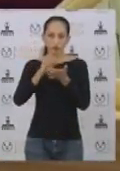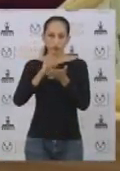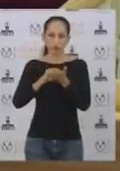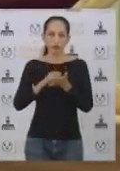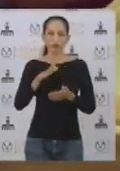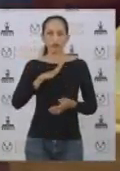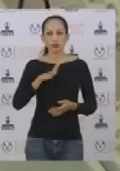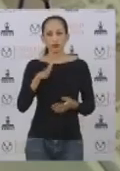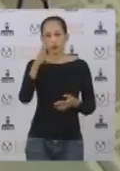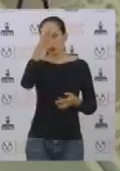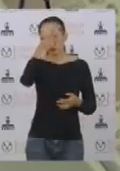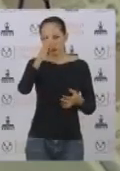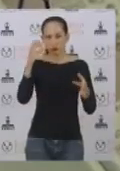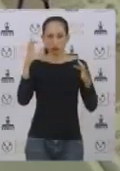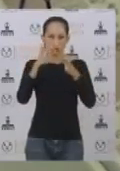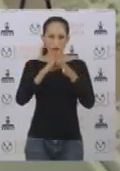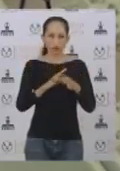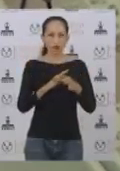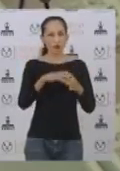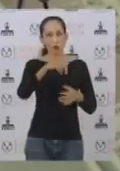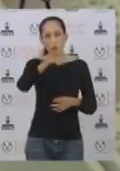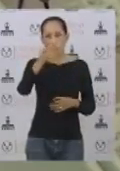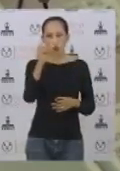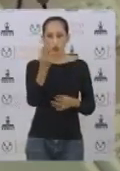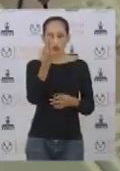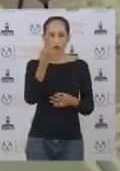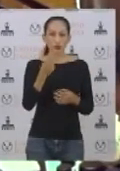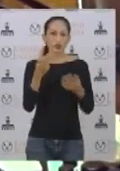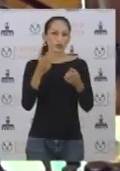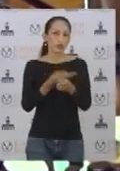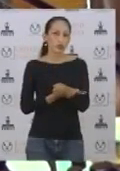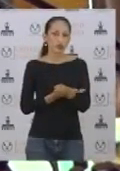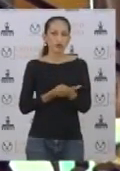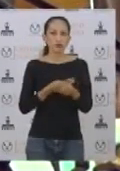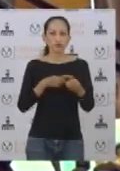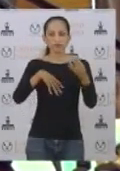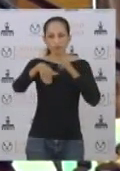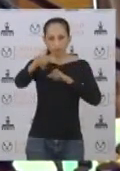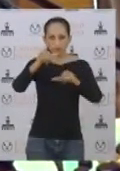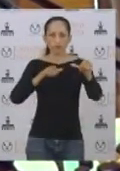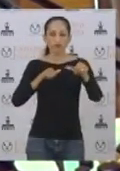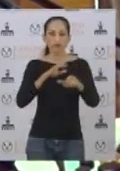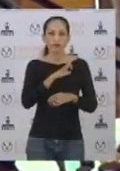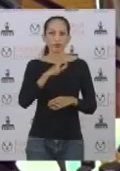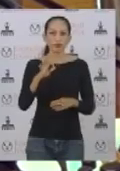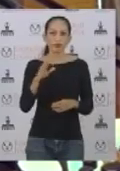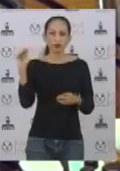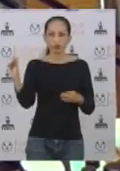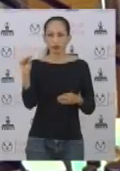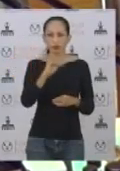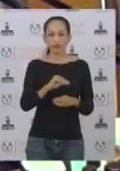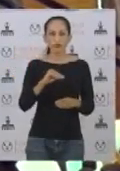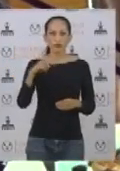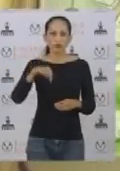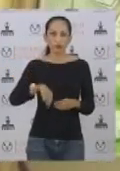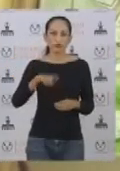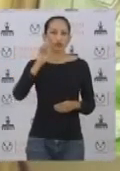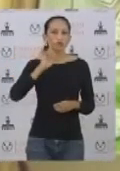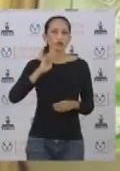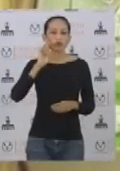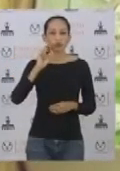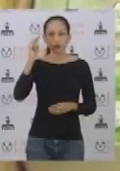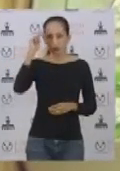de Tamaulipas con universidades del país, se dan intercambios nacionales como el de Endaita de Dios de la Universidad de Nayarit,